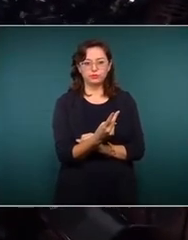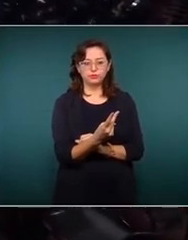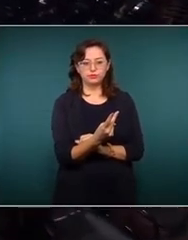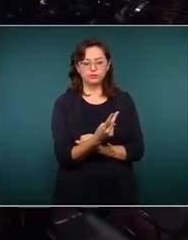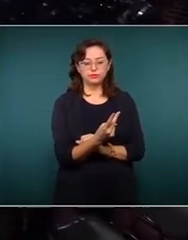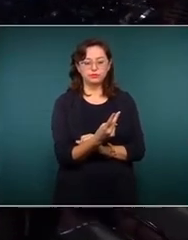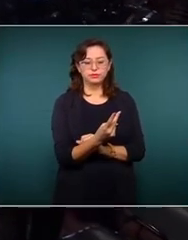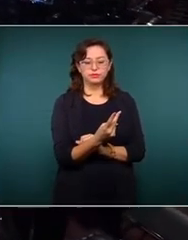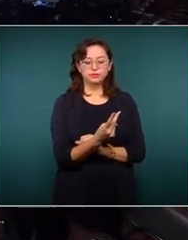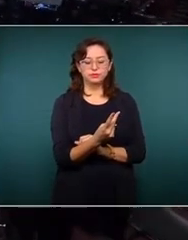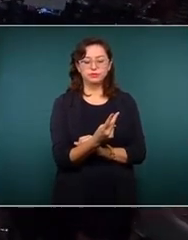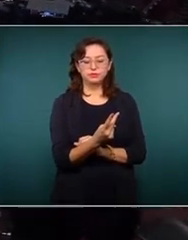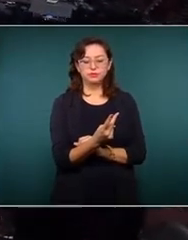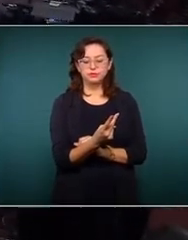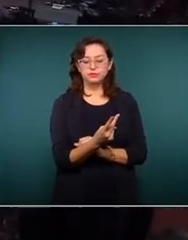1992 se permite,